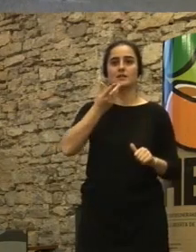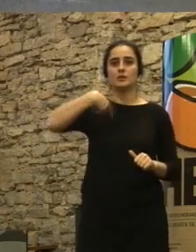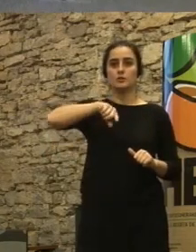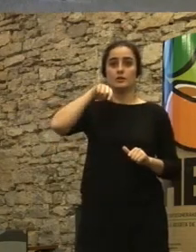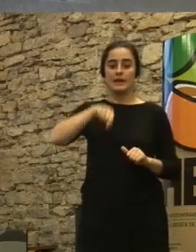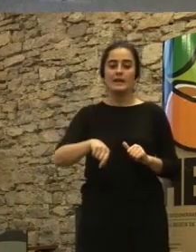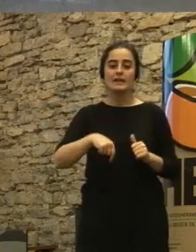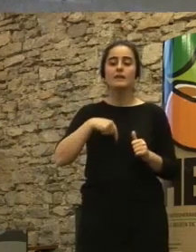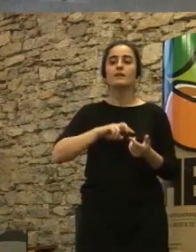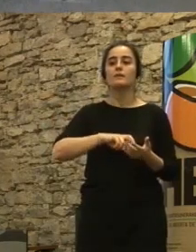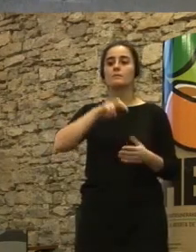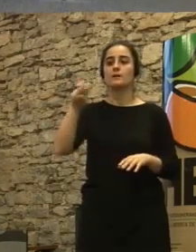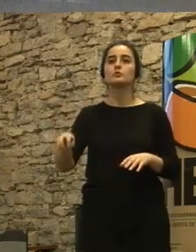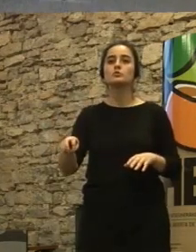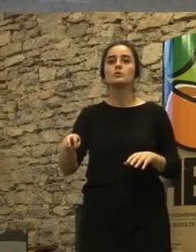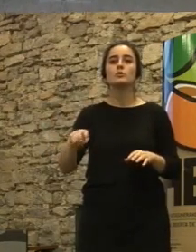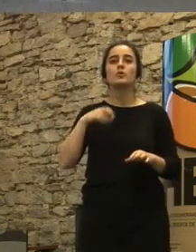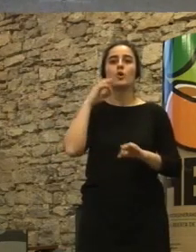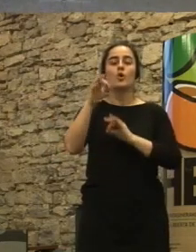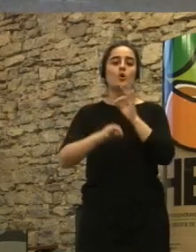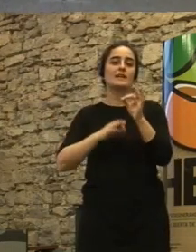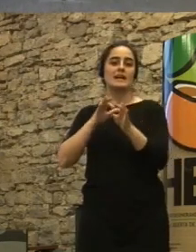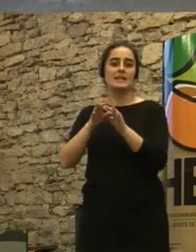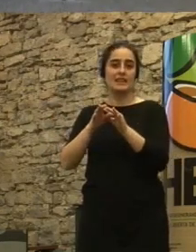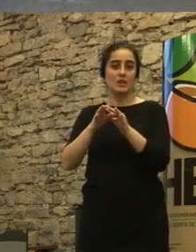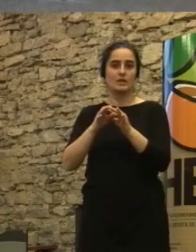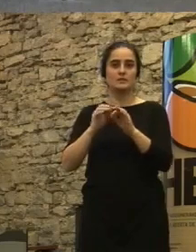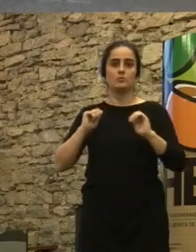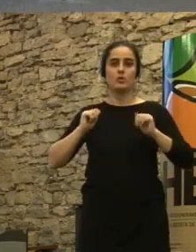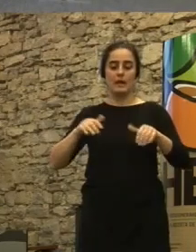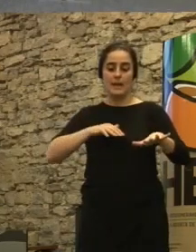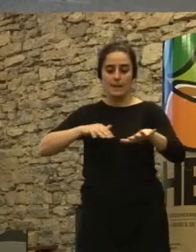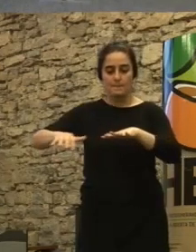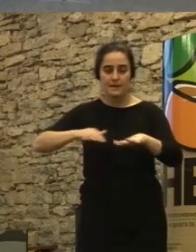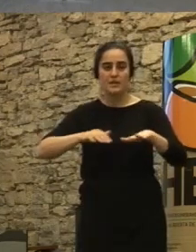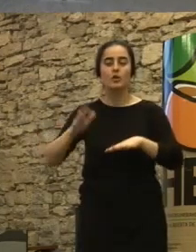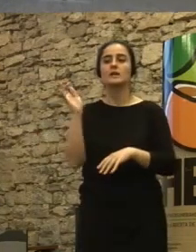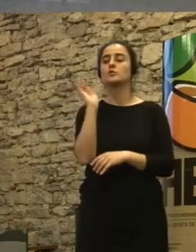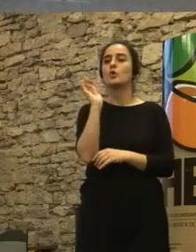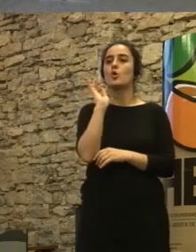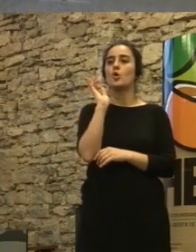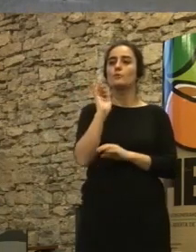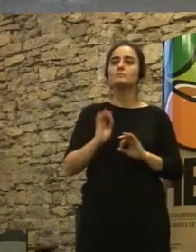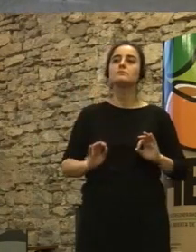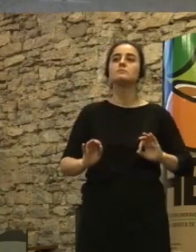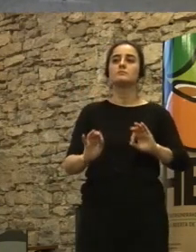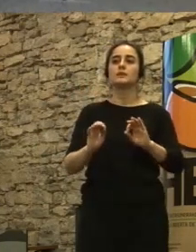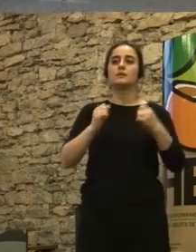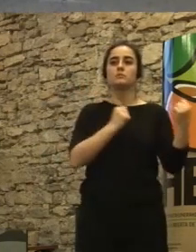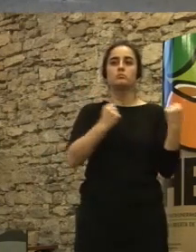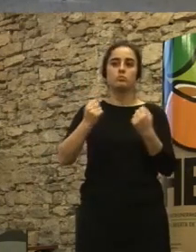organizaciones emprendedoras... Perdóname. A organizaciones emprendedoras, o más en concreto, administraciones